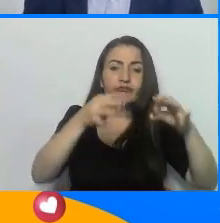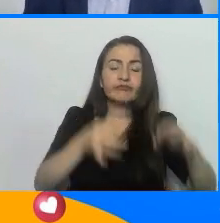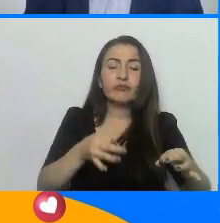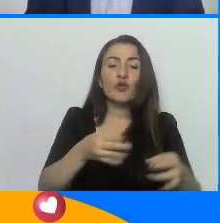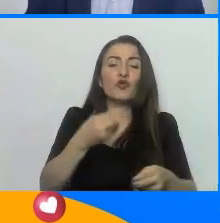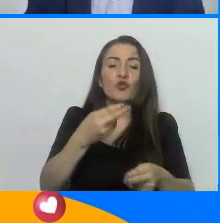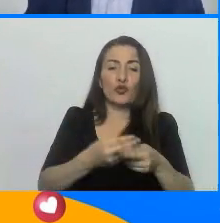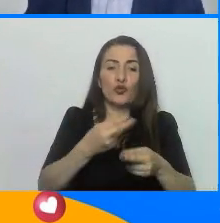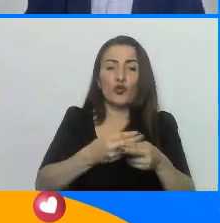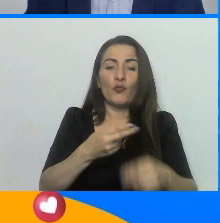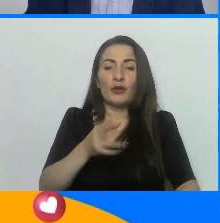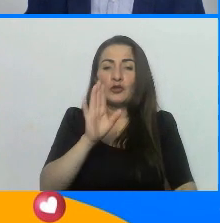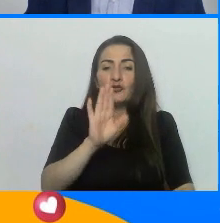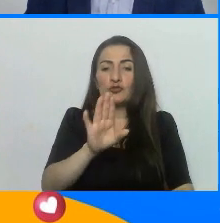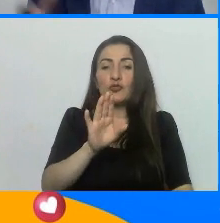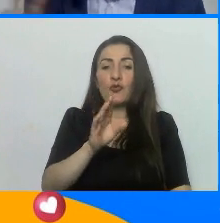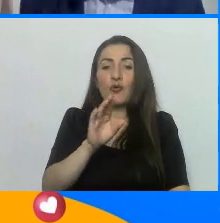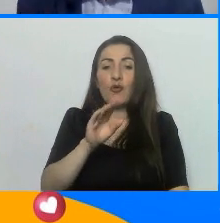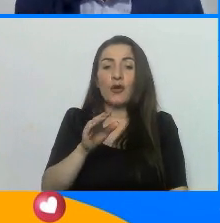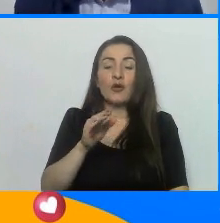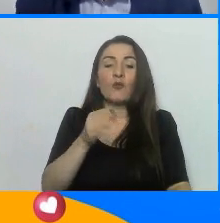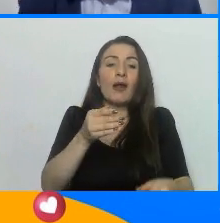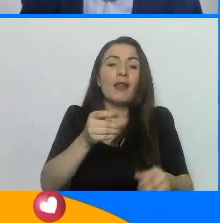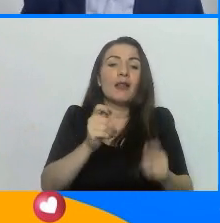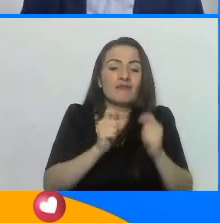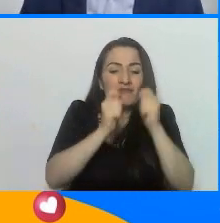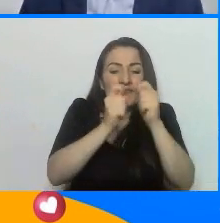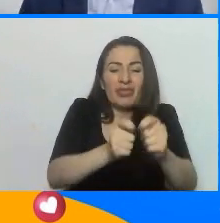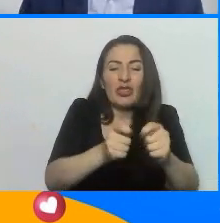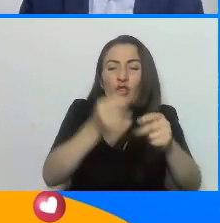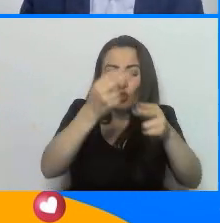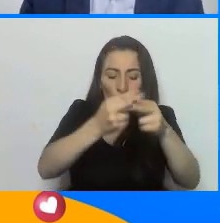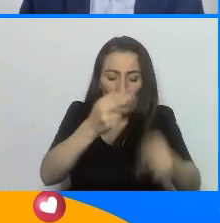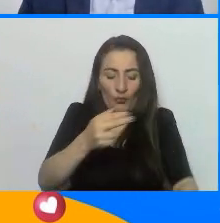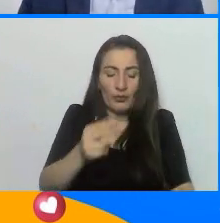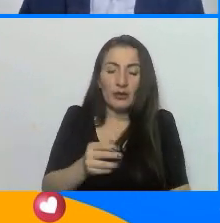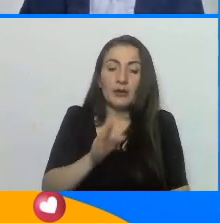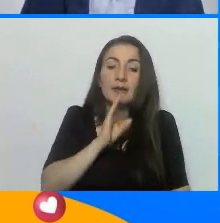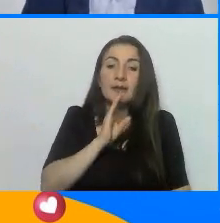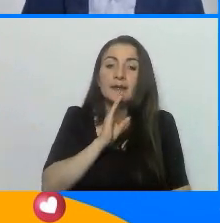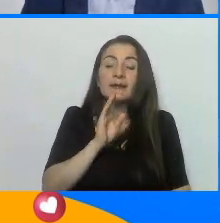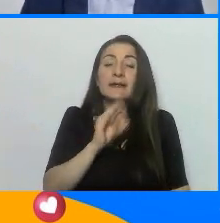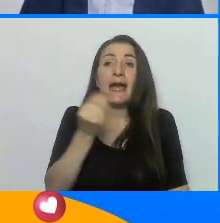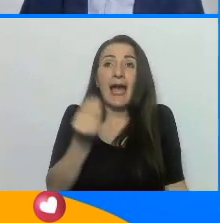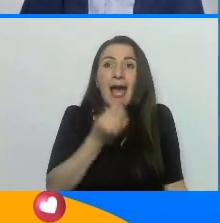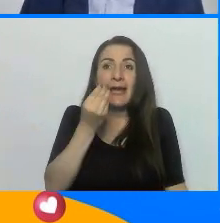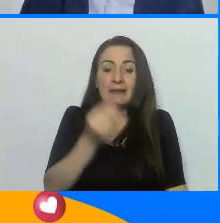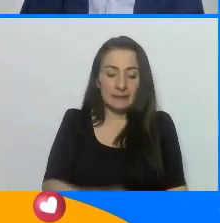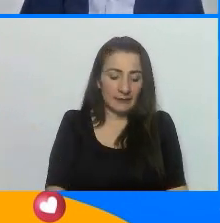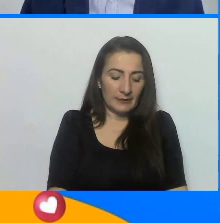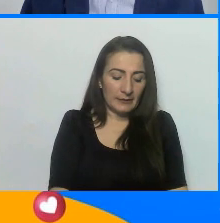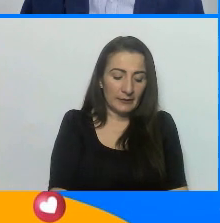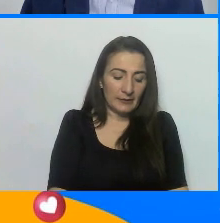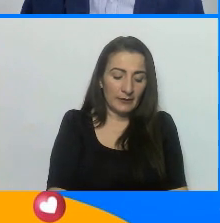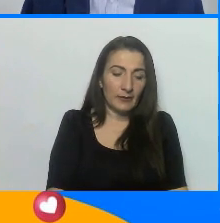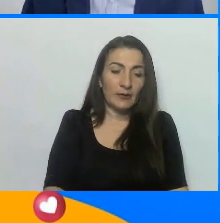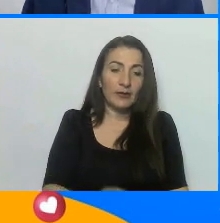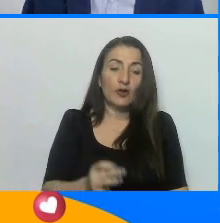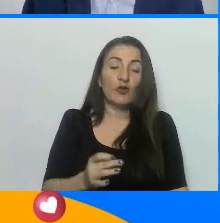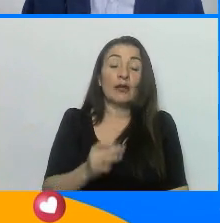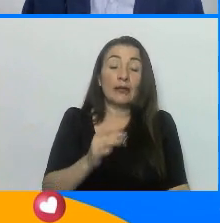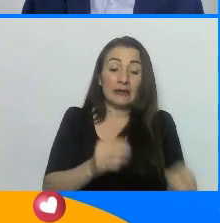el nombre, ¿sí? Digamos que fue quien la bautizó, por decirlo así, y quien dijo y quien estableció que era